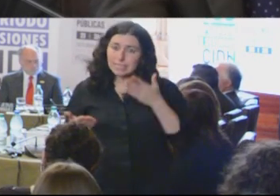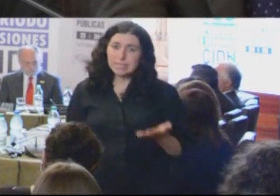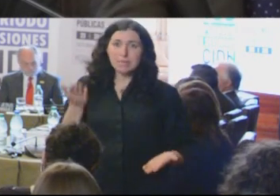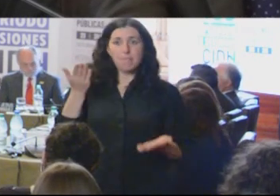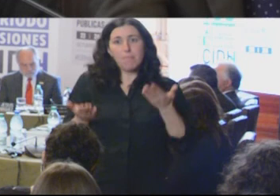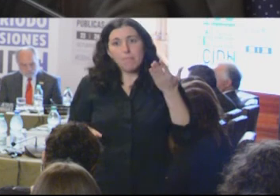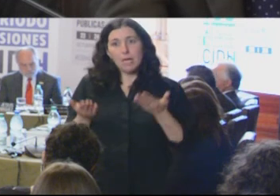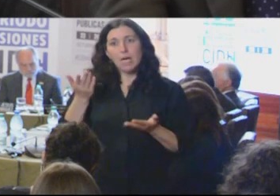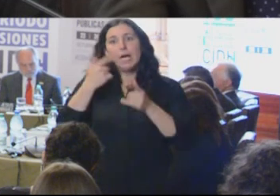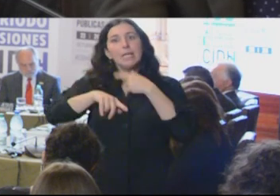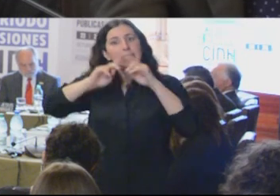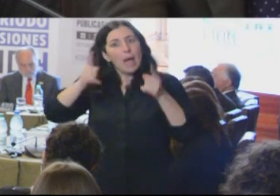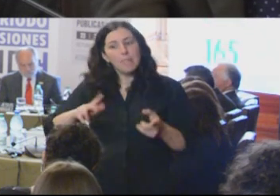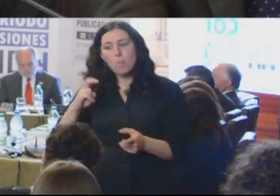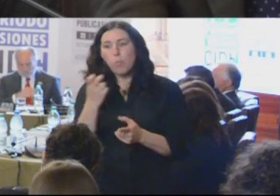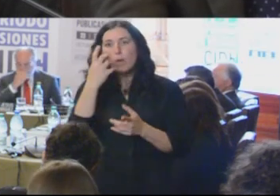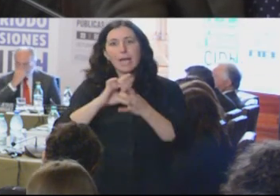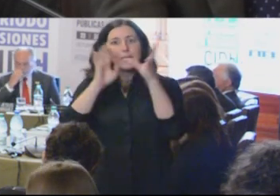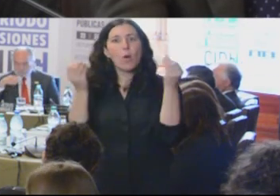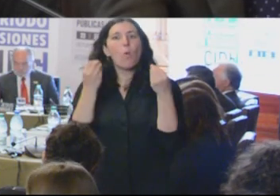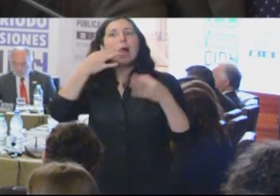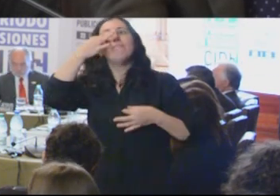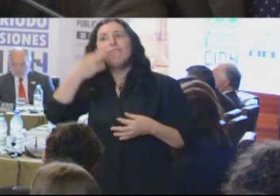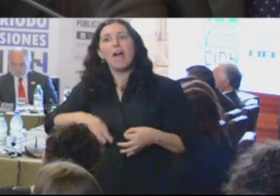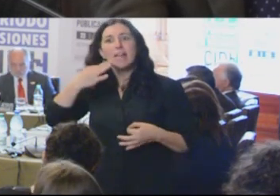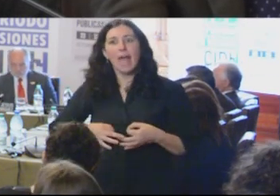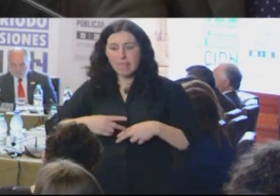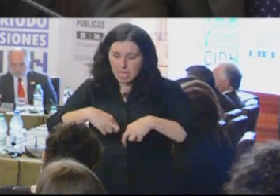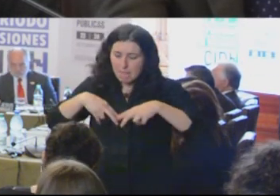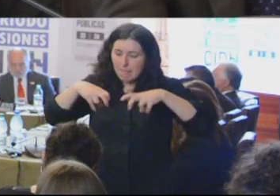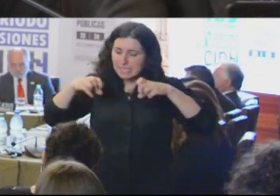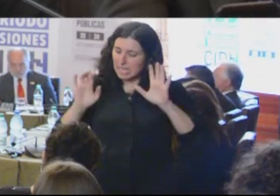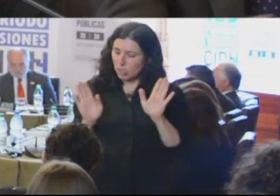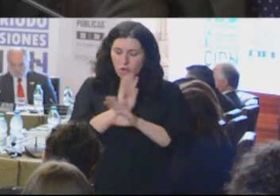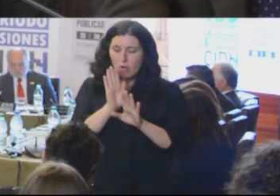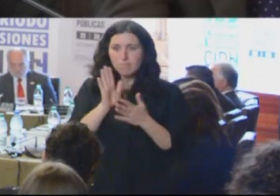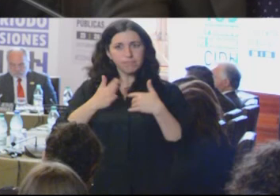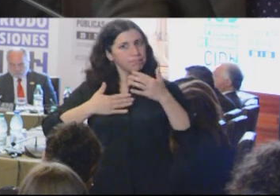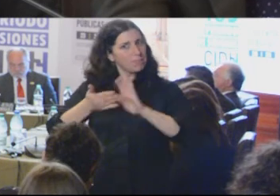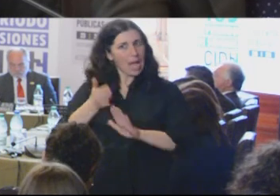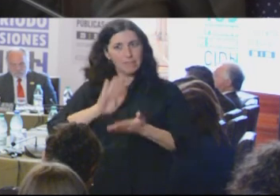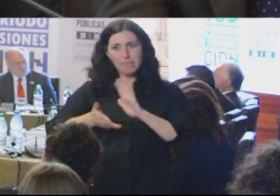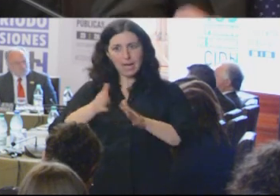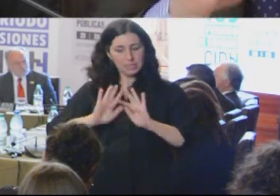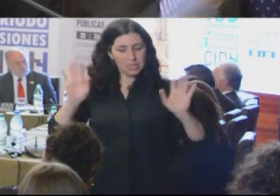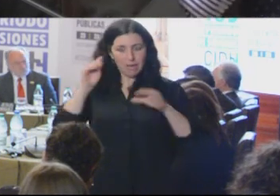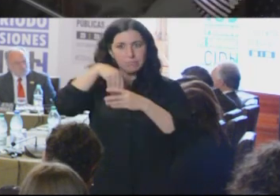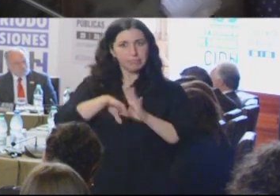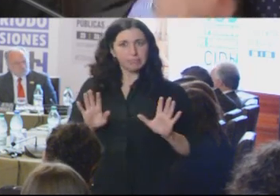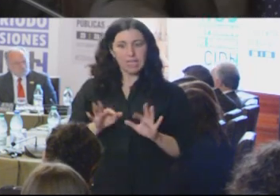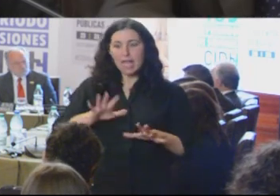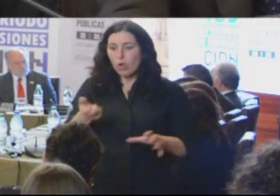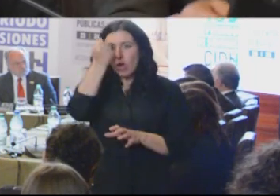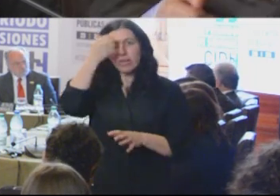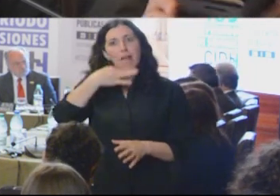el esclarecimiento de la verdad a través de una investigación independiente e imparcial yo pediría confianza en estas instituciones y que